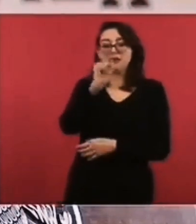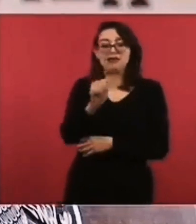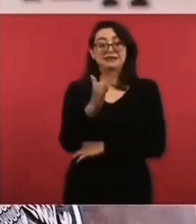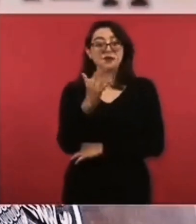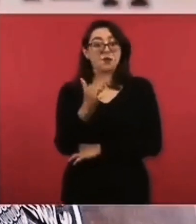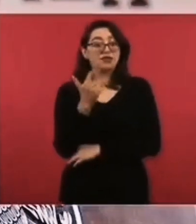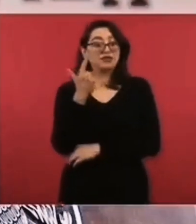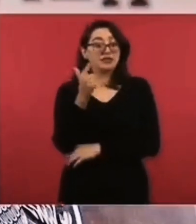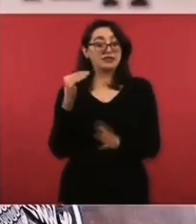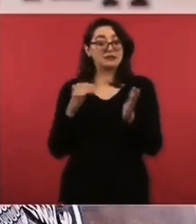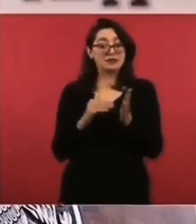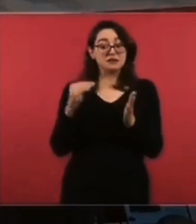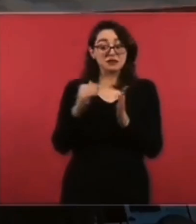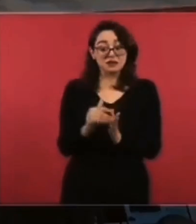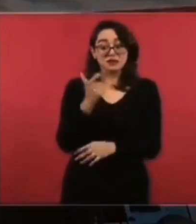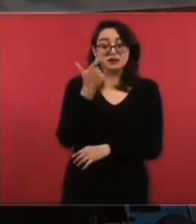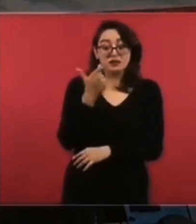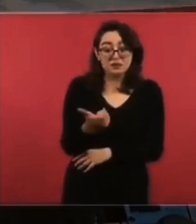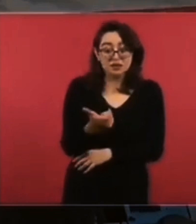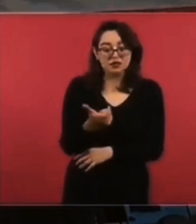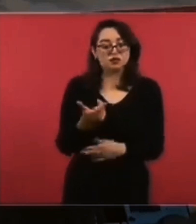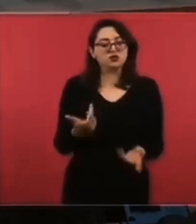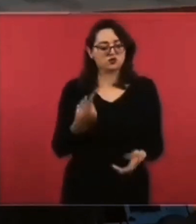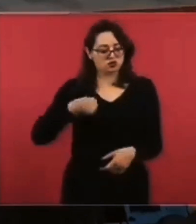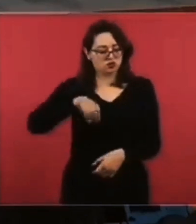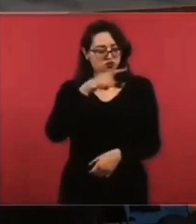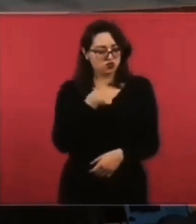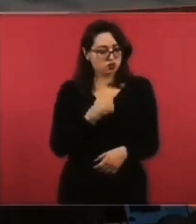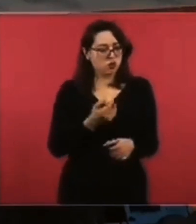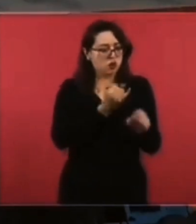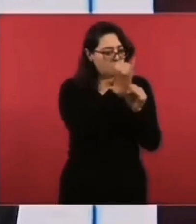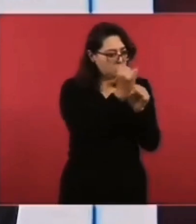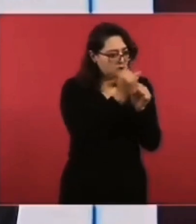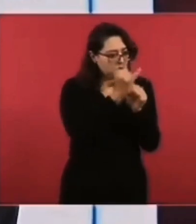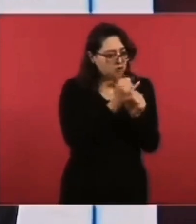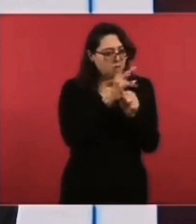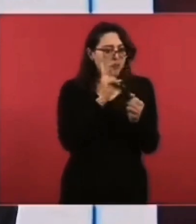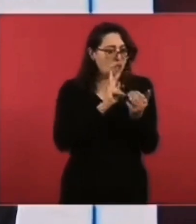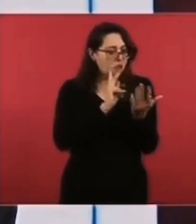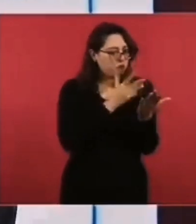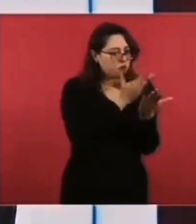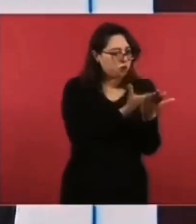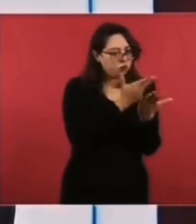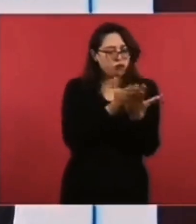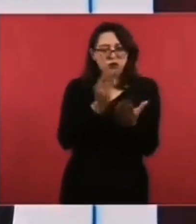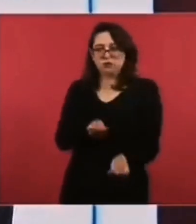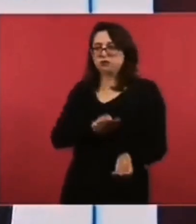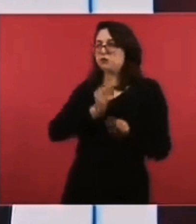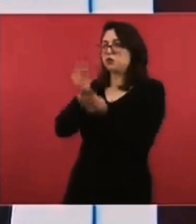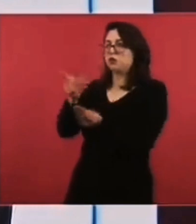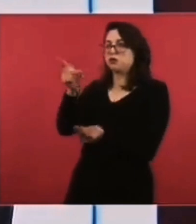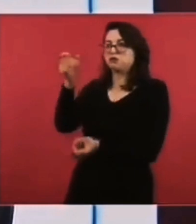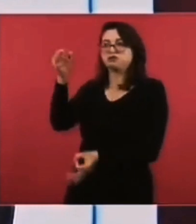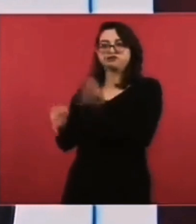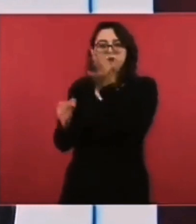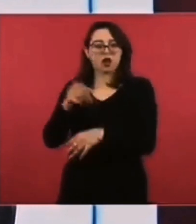dichos asuntos, los jueces han retardado indebidamente la impartición de justicia, pues en 14